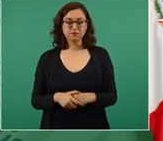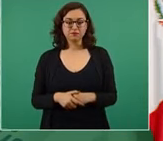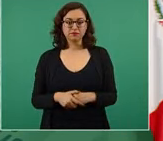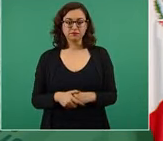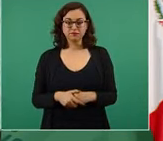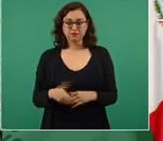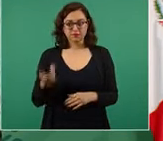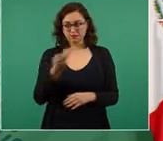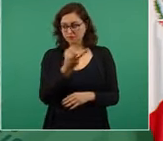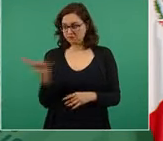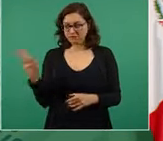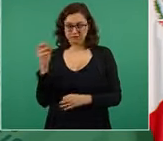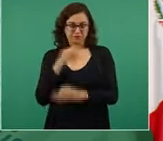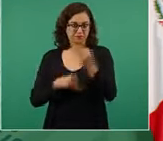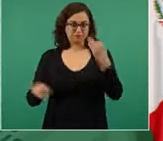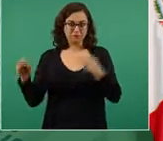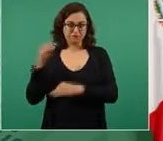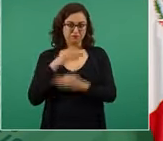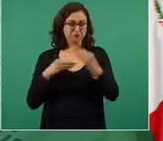todos.